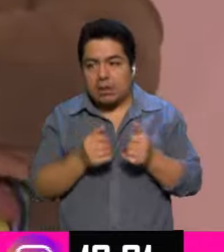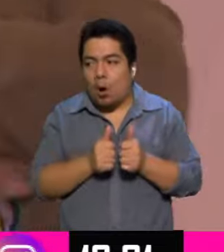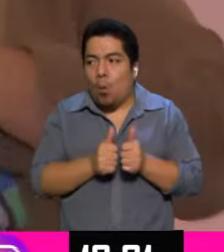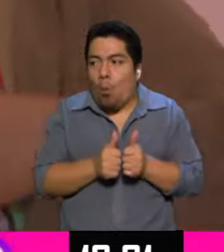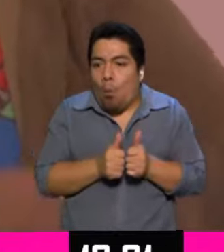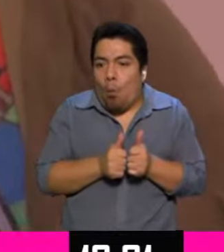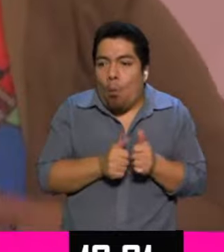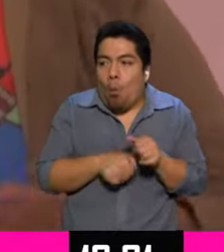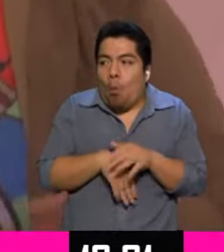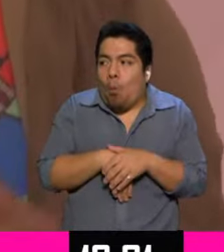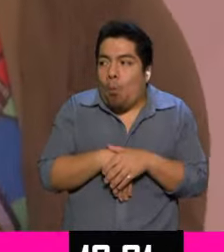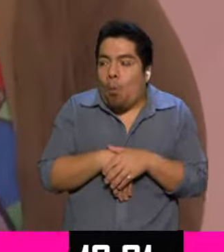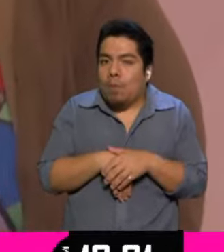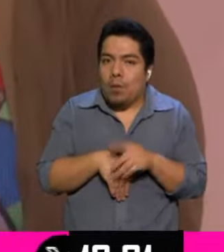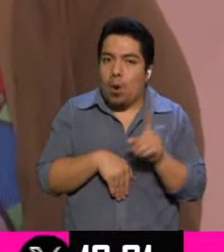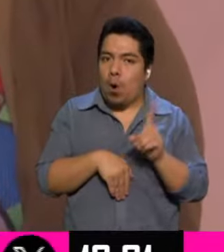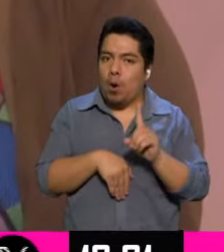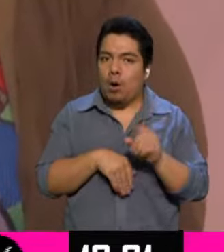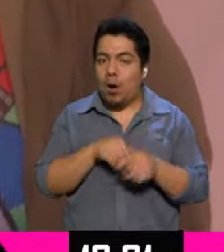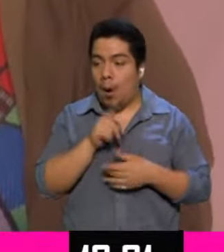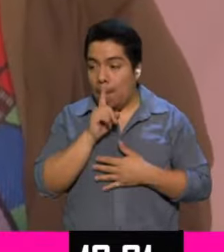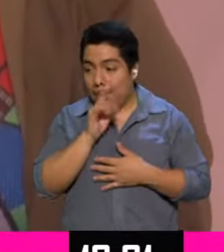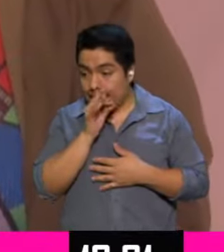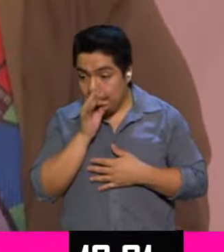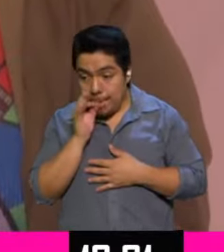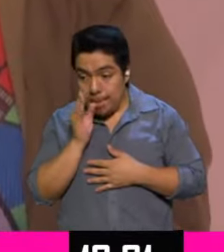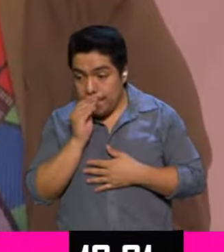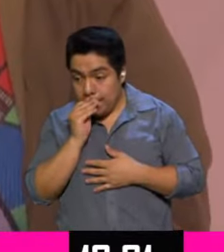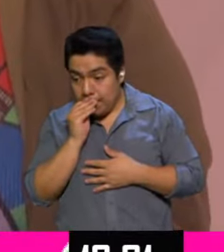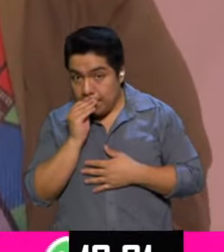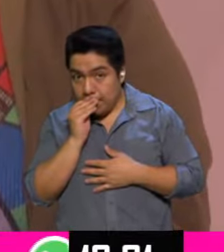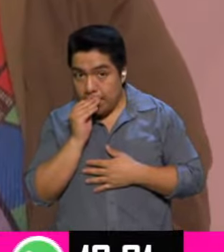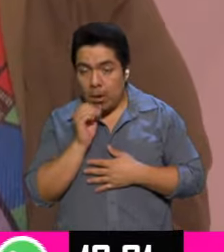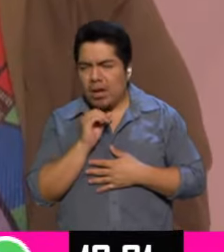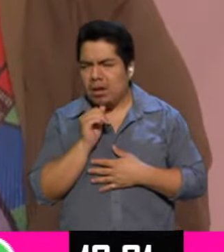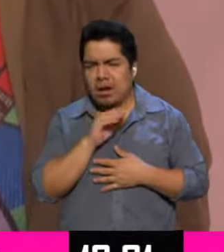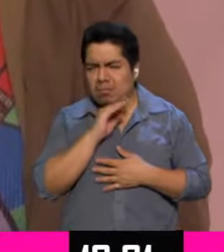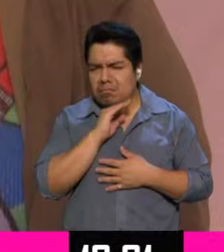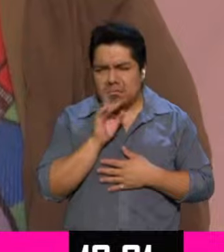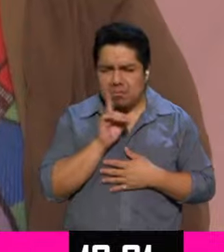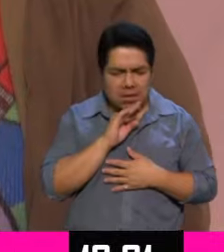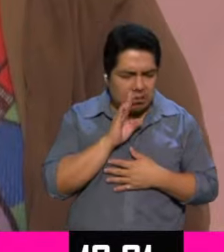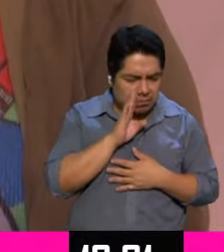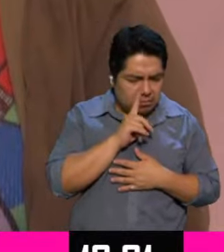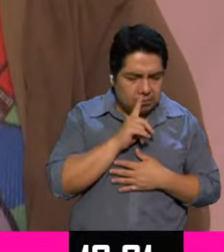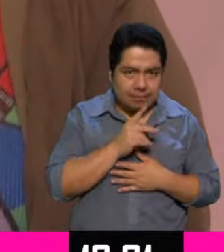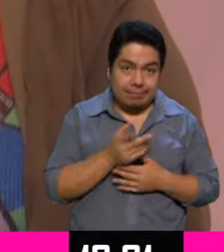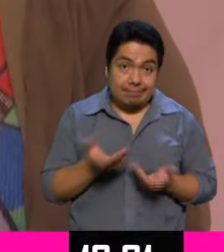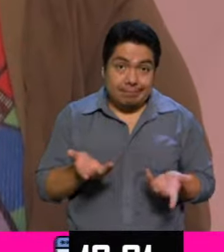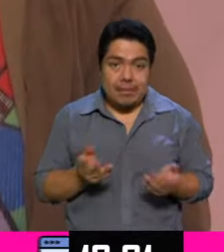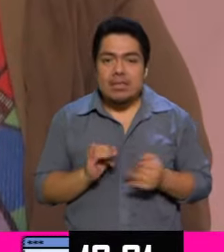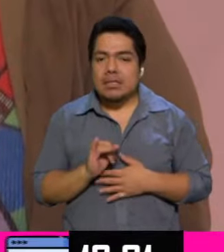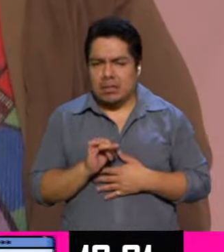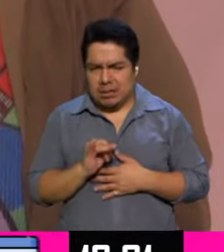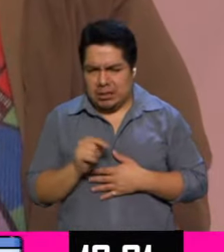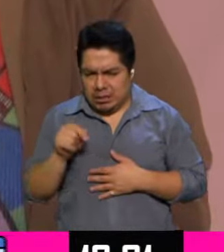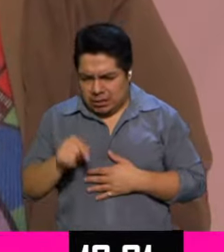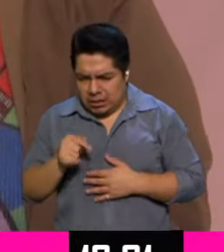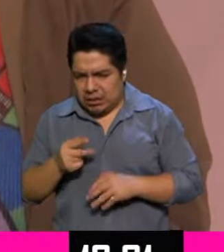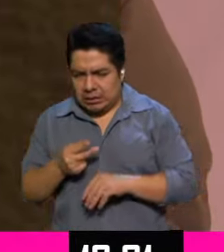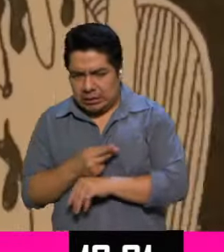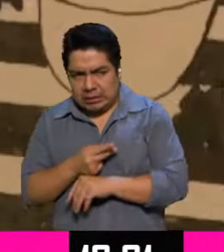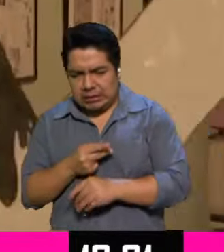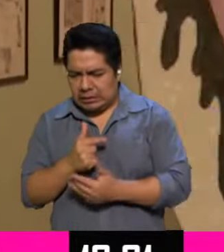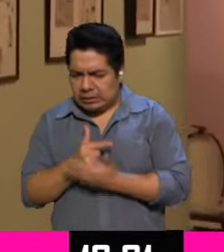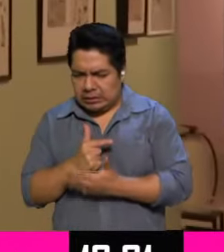permanezcamos con los brazos cruzados o calladas y pretender que no está pasando nada cuando pues efectivamente está pasando algo muy grave,